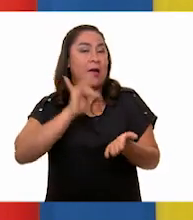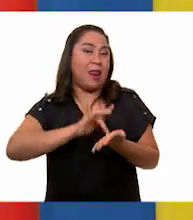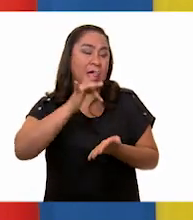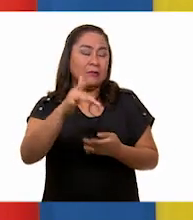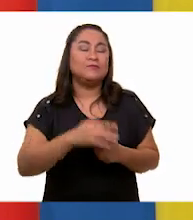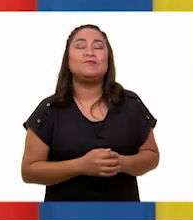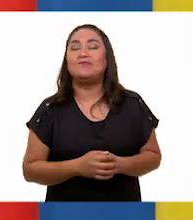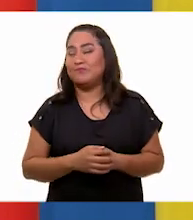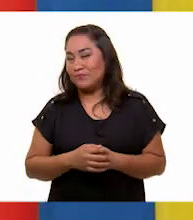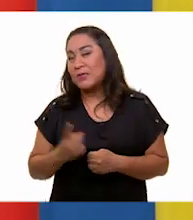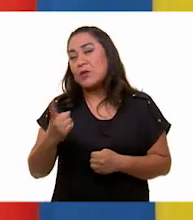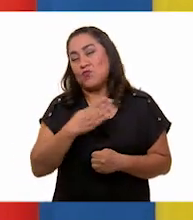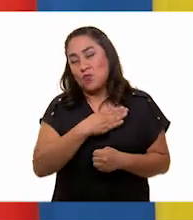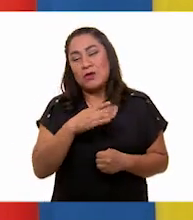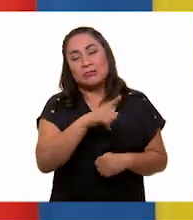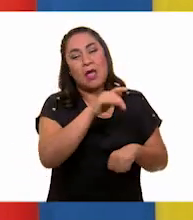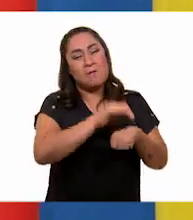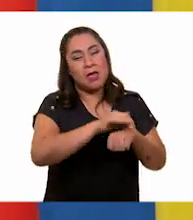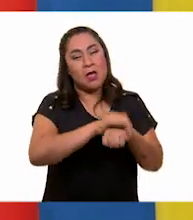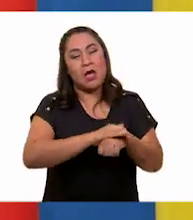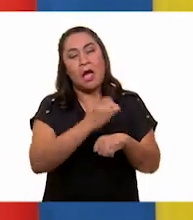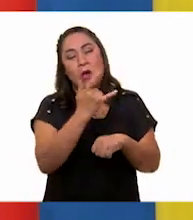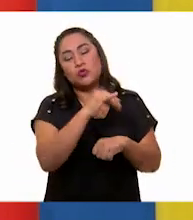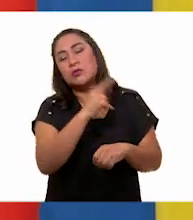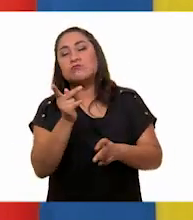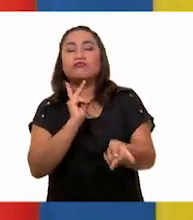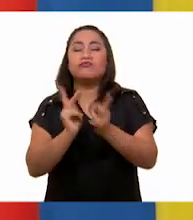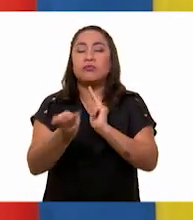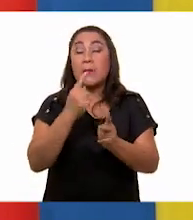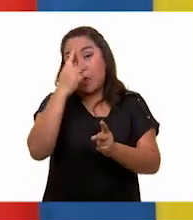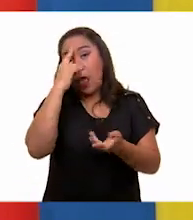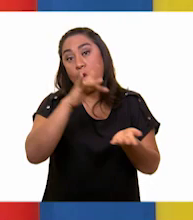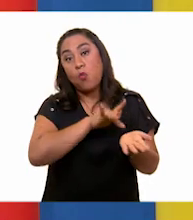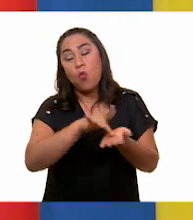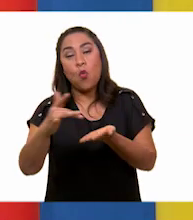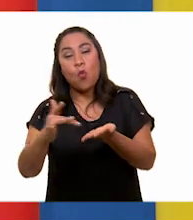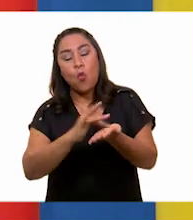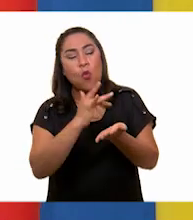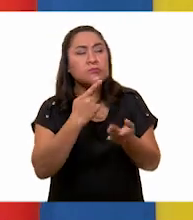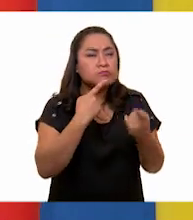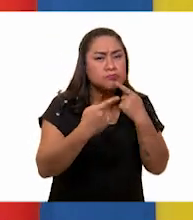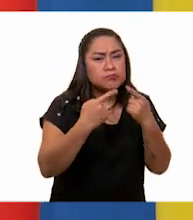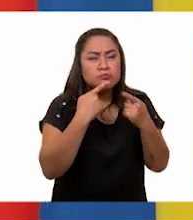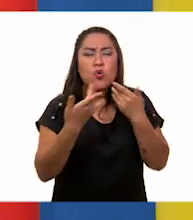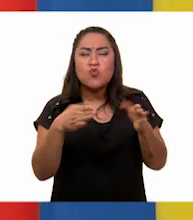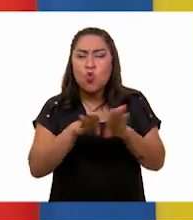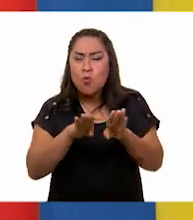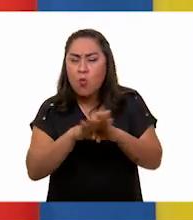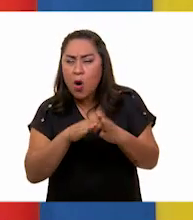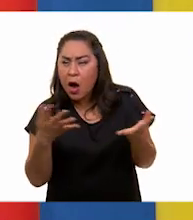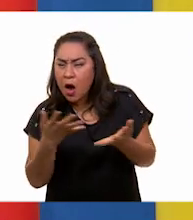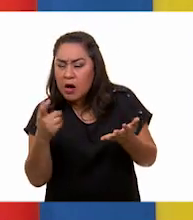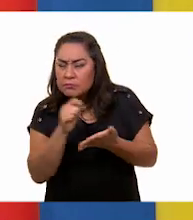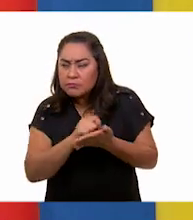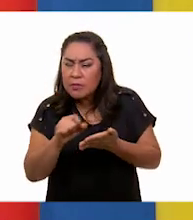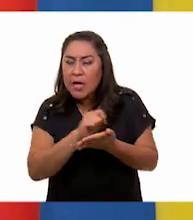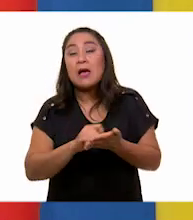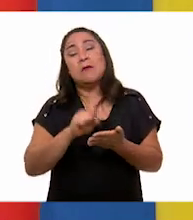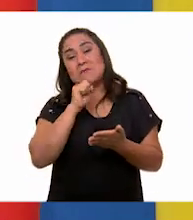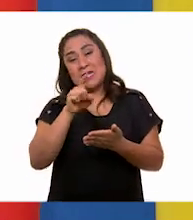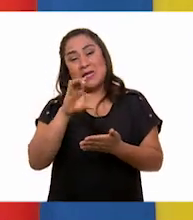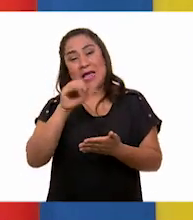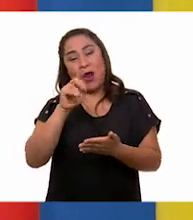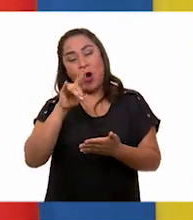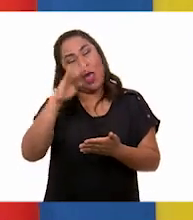que Agustín quiso comentarlo con su amiga Carola. Así se apoyaron mutuamente para resolver el problema que tenía Agustín y hasta Carola se